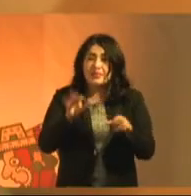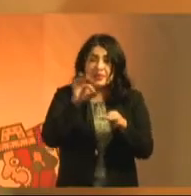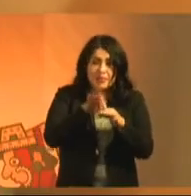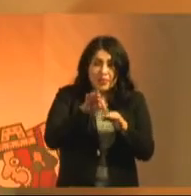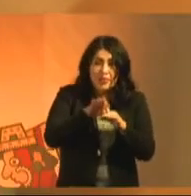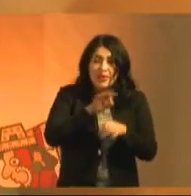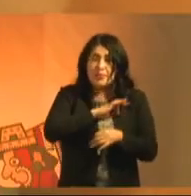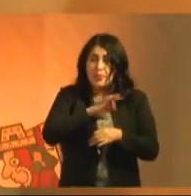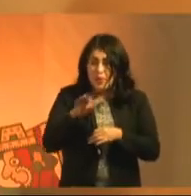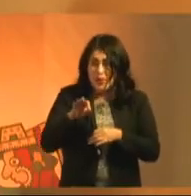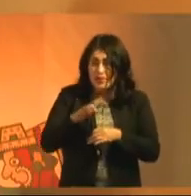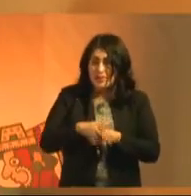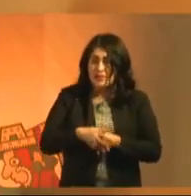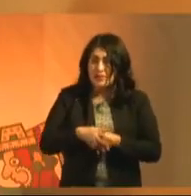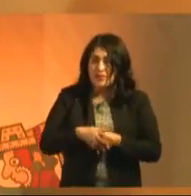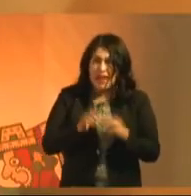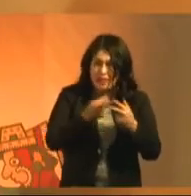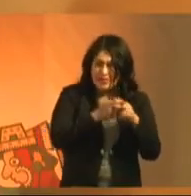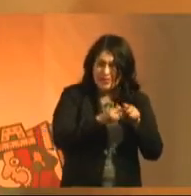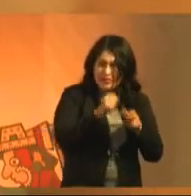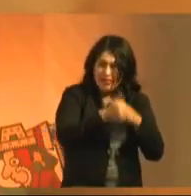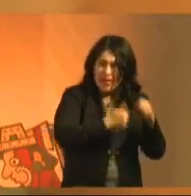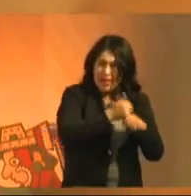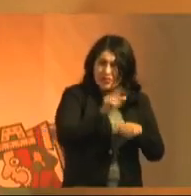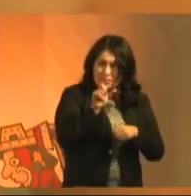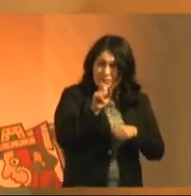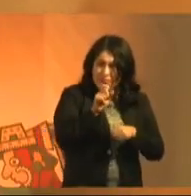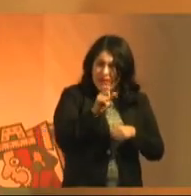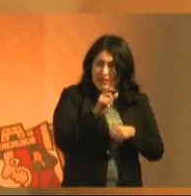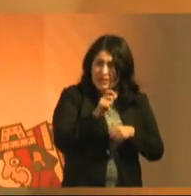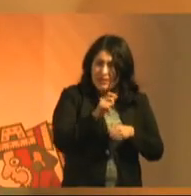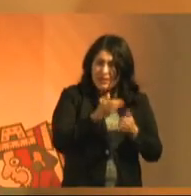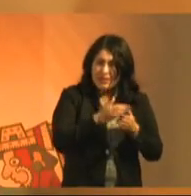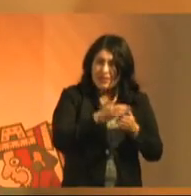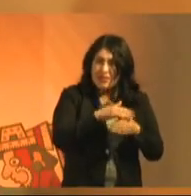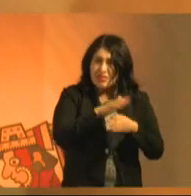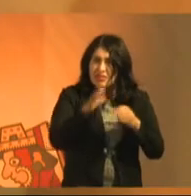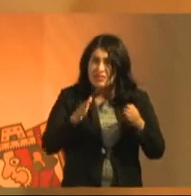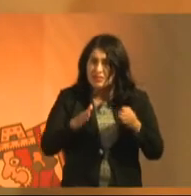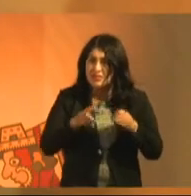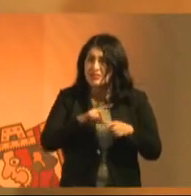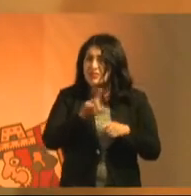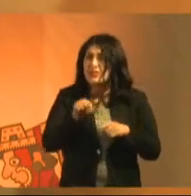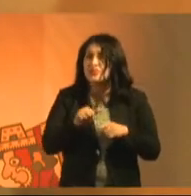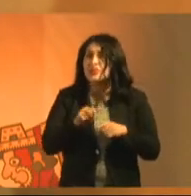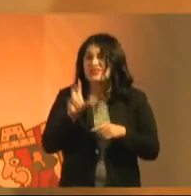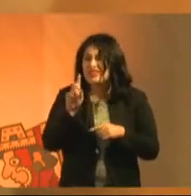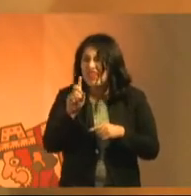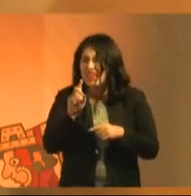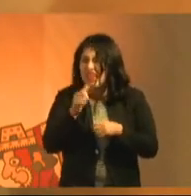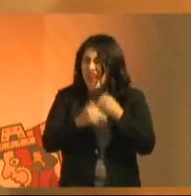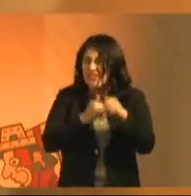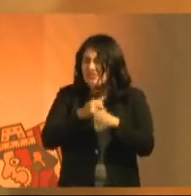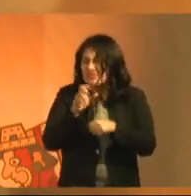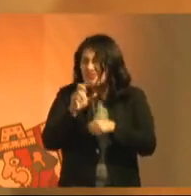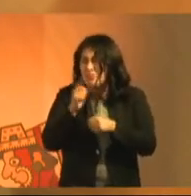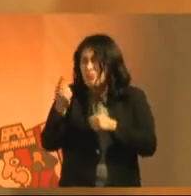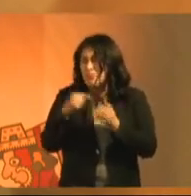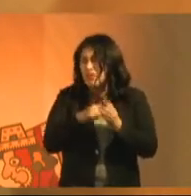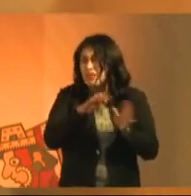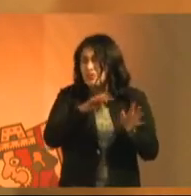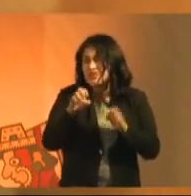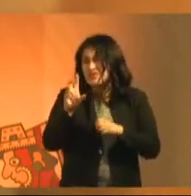20 no perdón principios de los años 20 fines de la segunda década principios de la tercera para entonces en yucatán